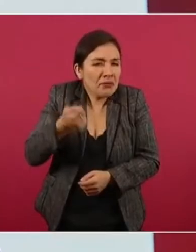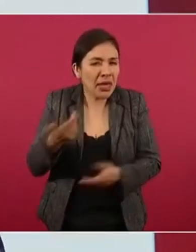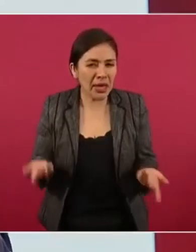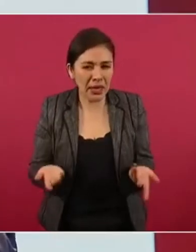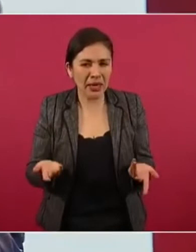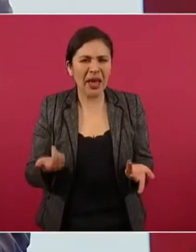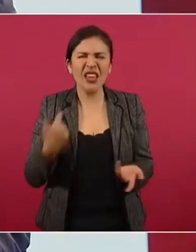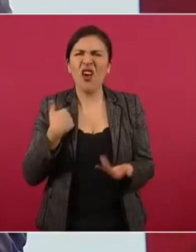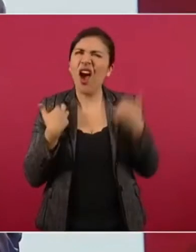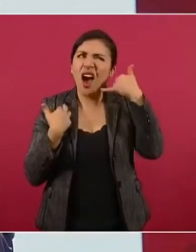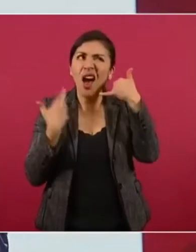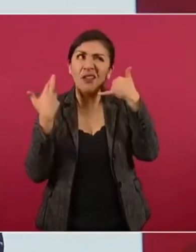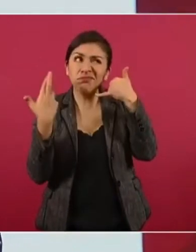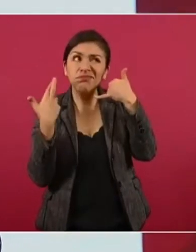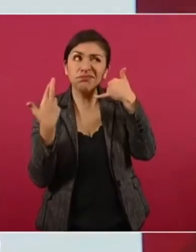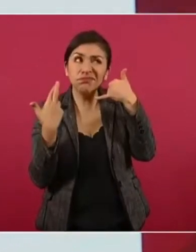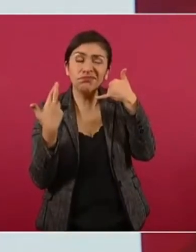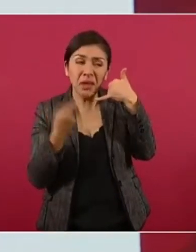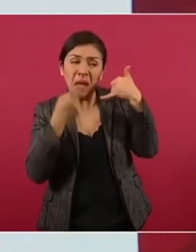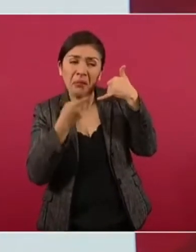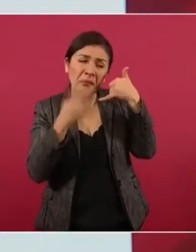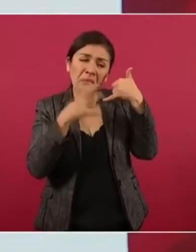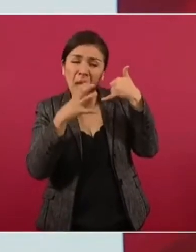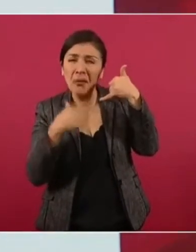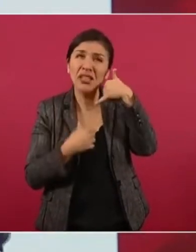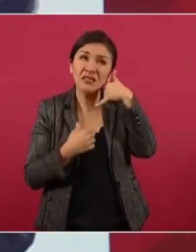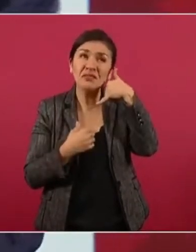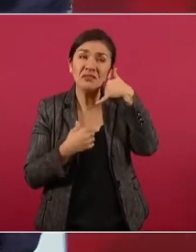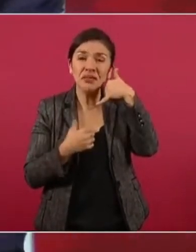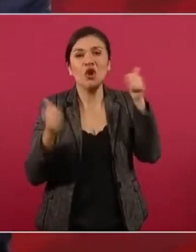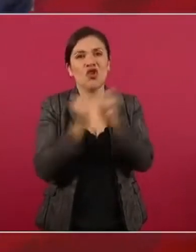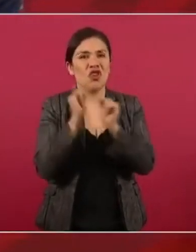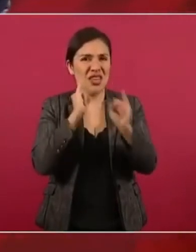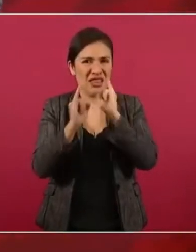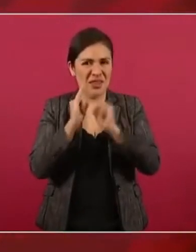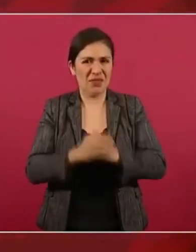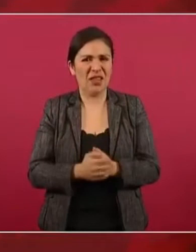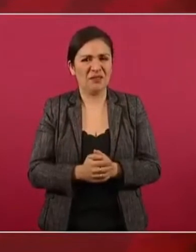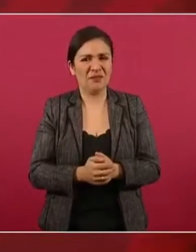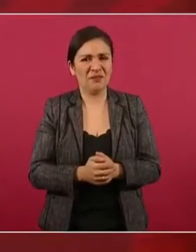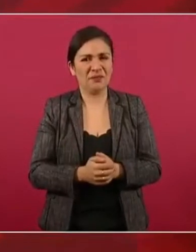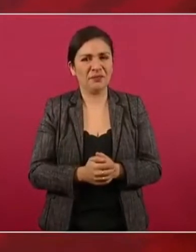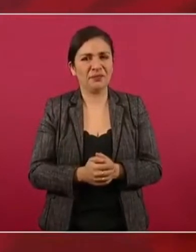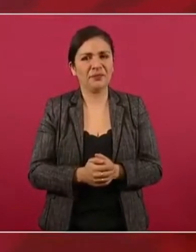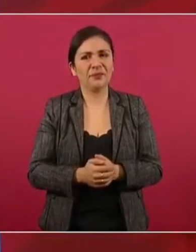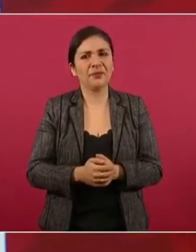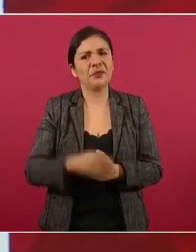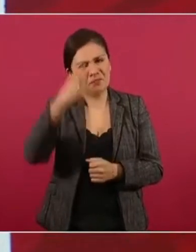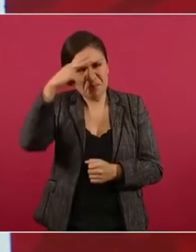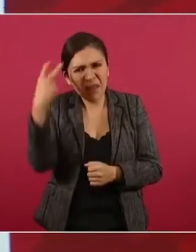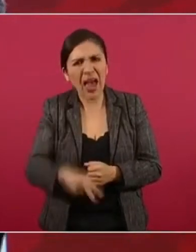y escuchaba yo por el teléfono, estaba la intérprete: México,